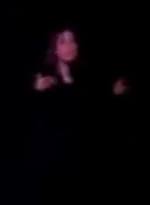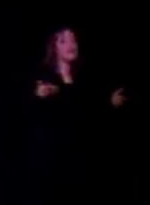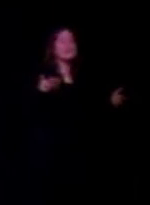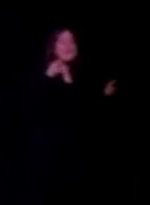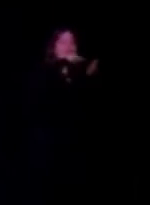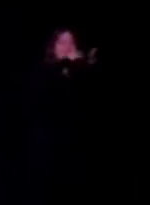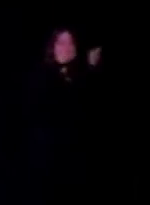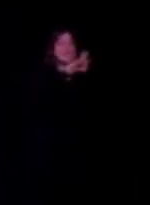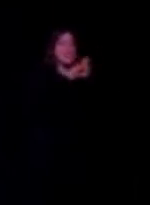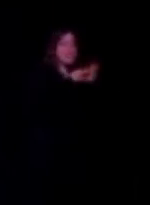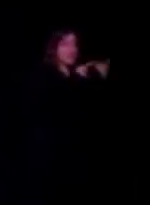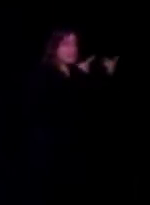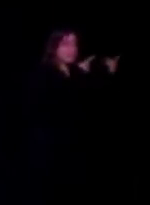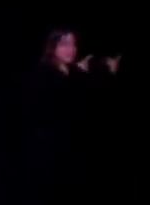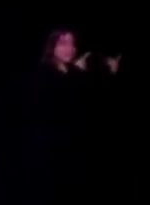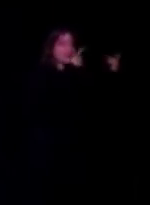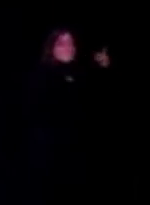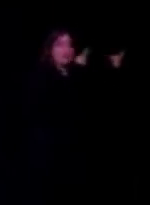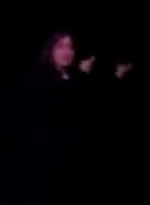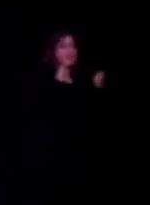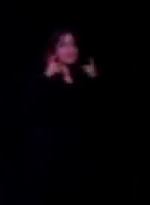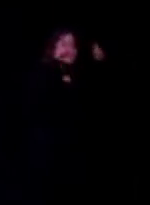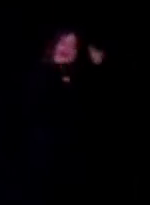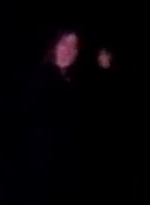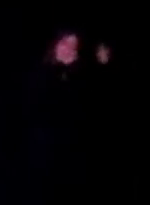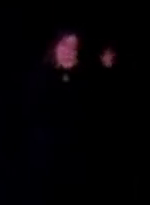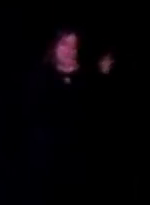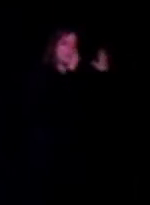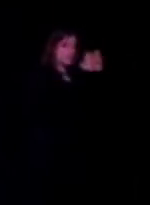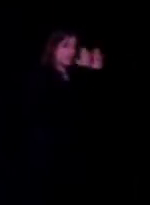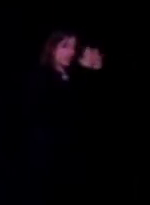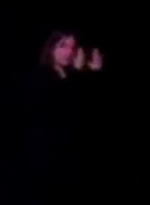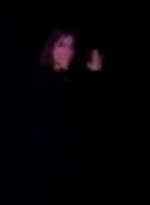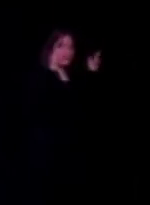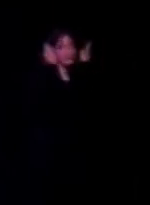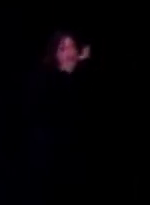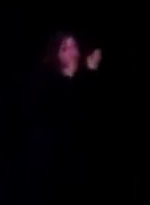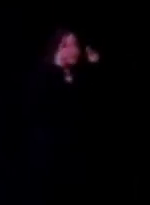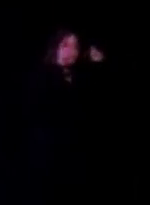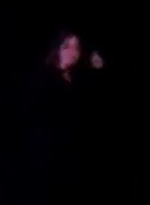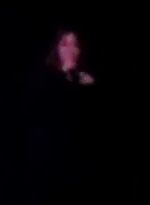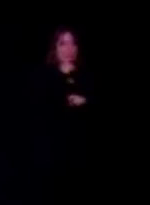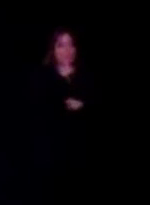el sistema de necesidades educativas especiales en general el tratamiento a la diversidad